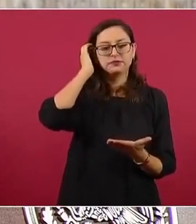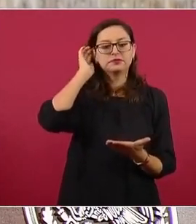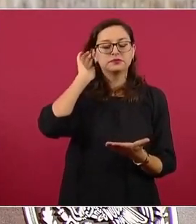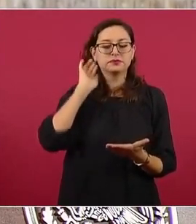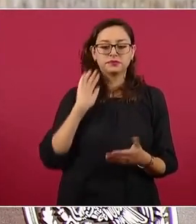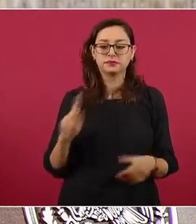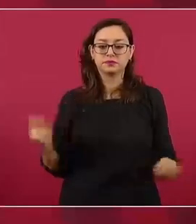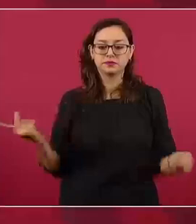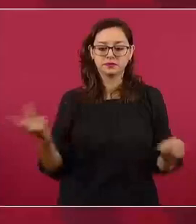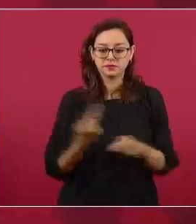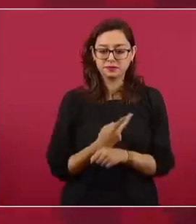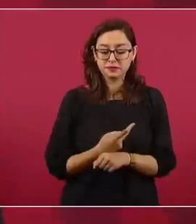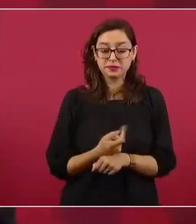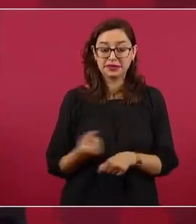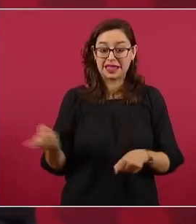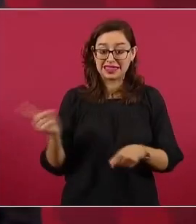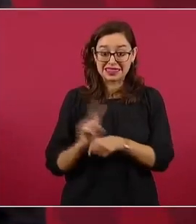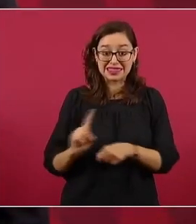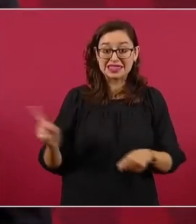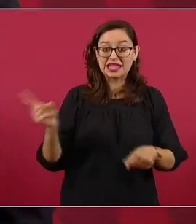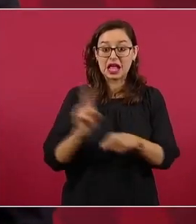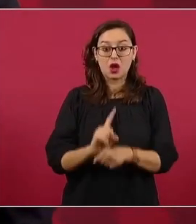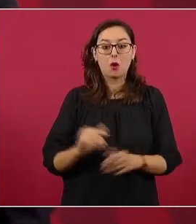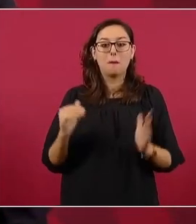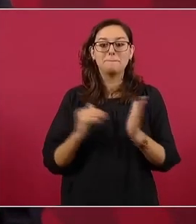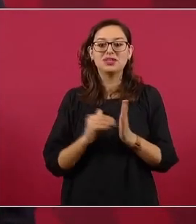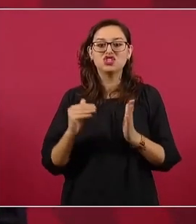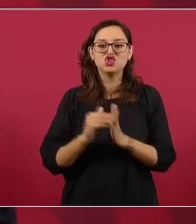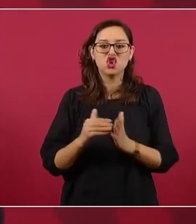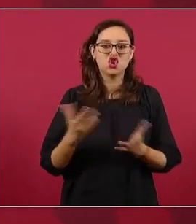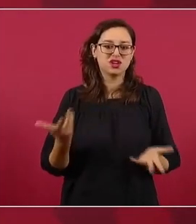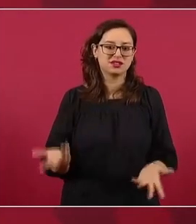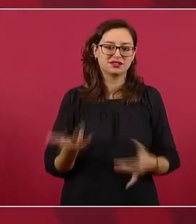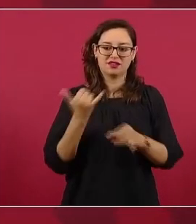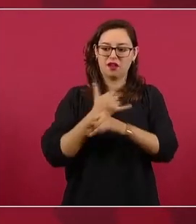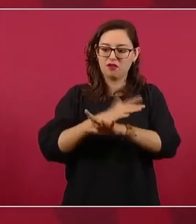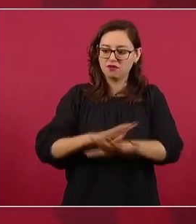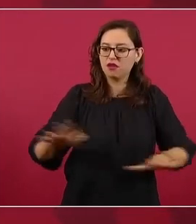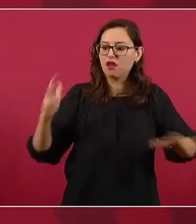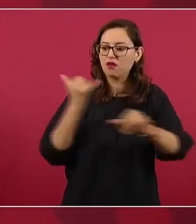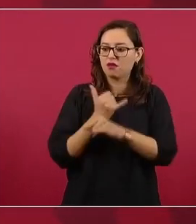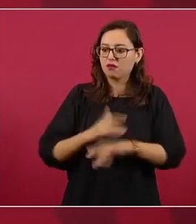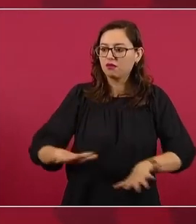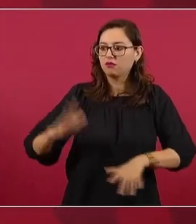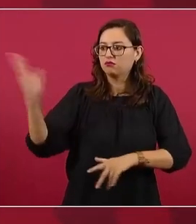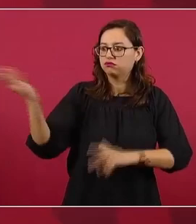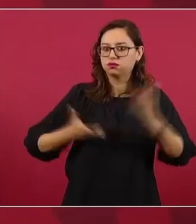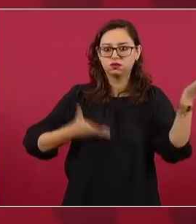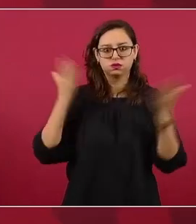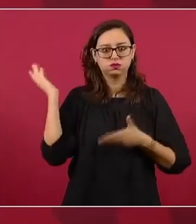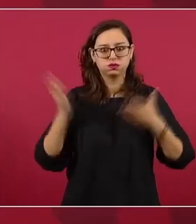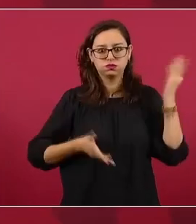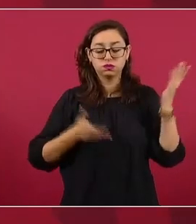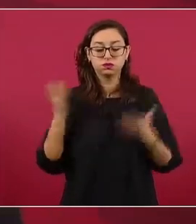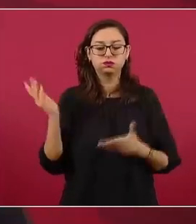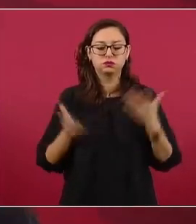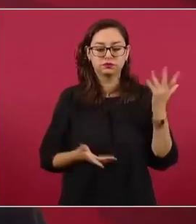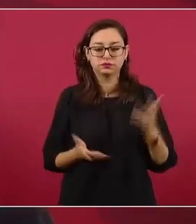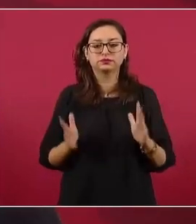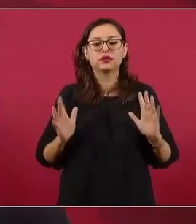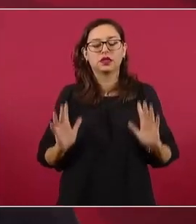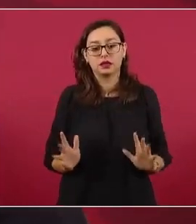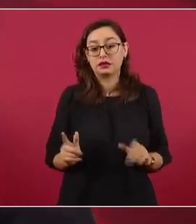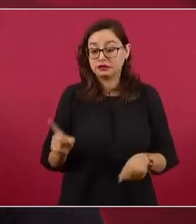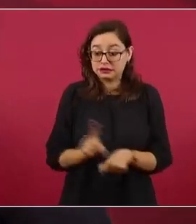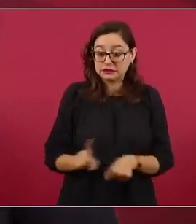millones de datos que todos los días llegan a la unidad, se tiene en consideración cuáles son las cosas